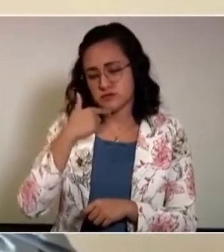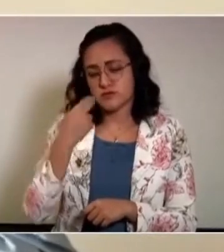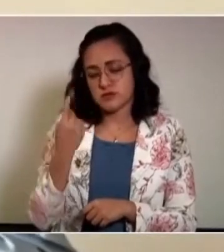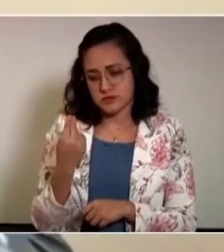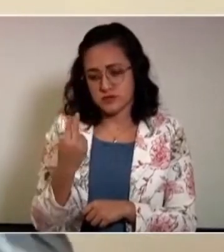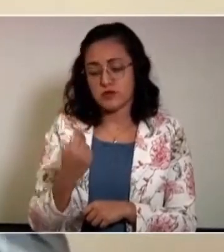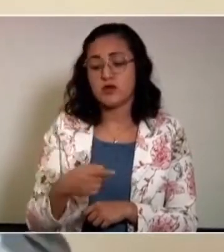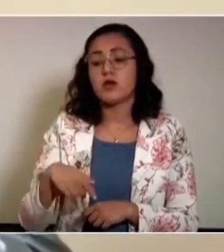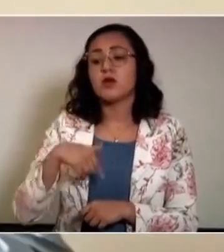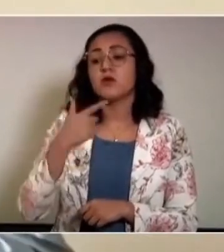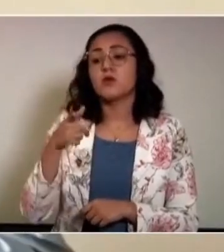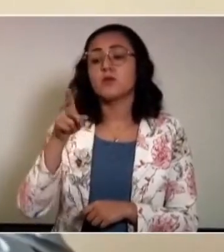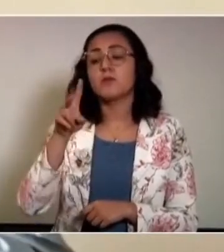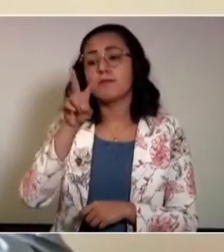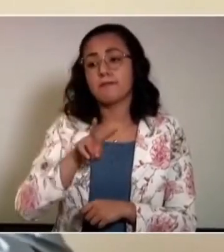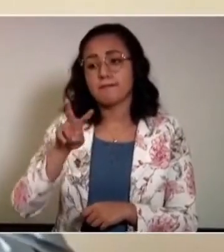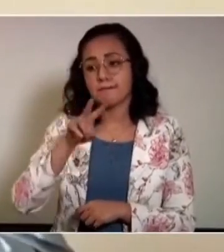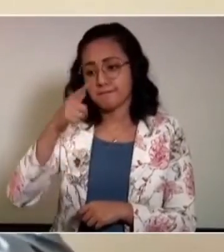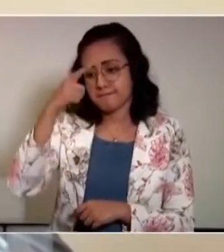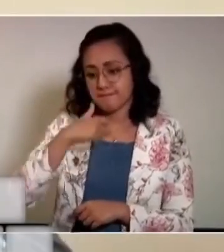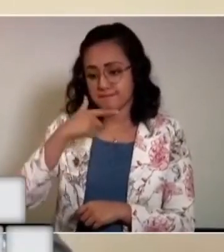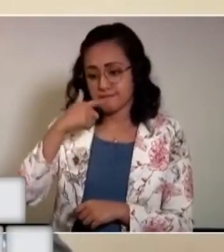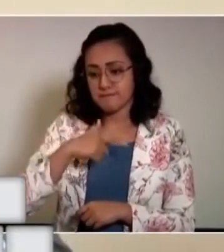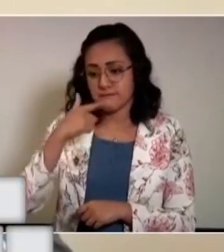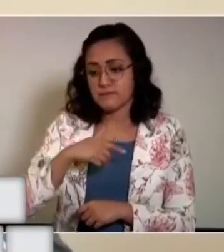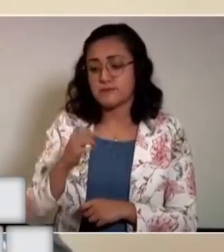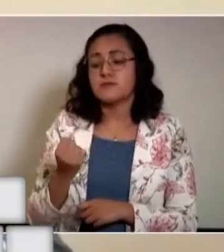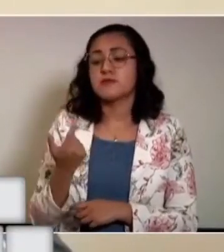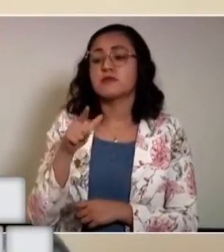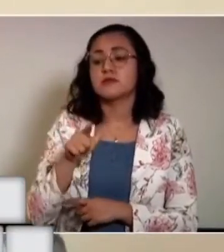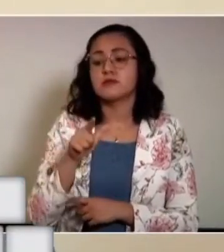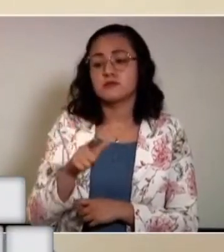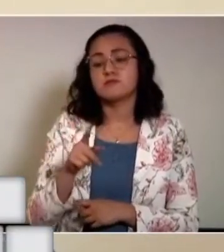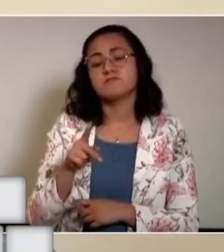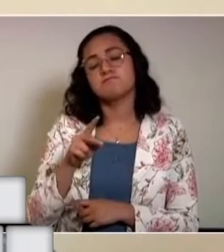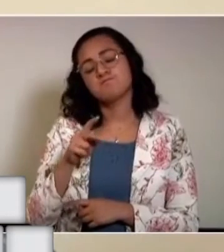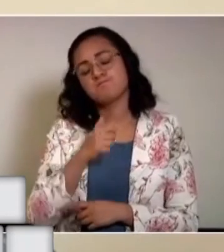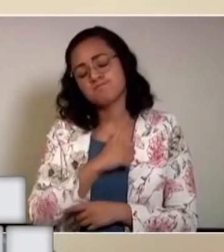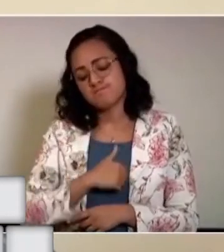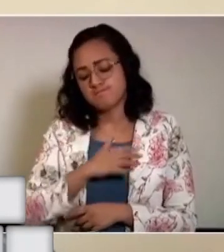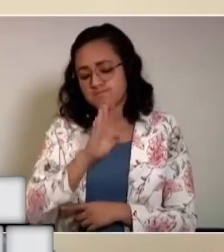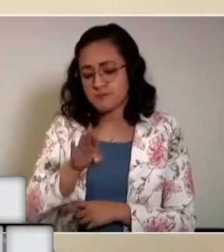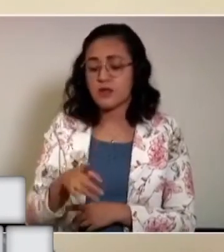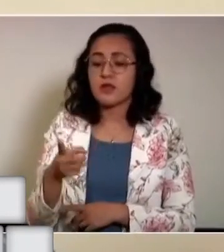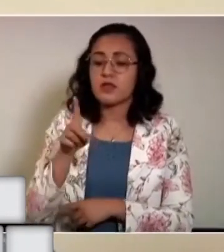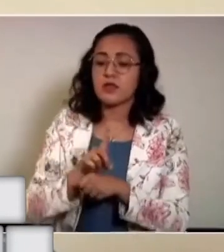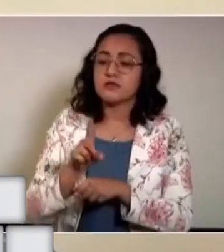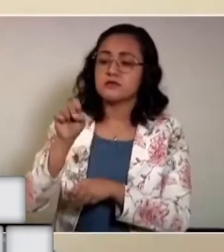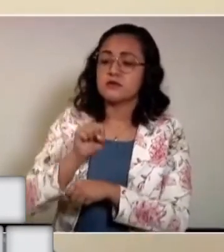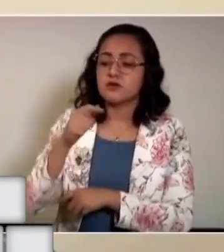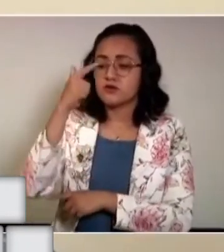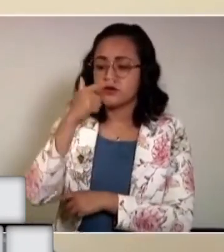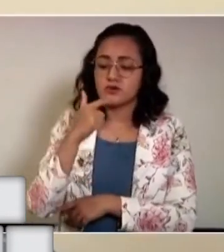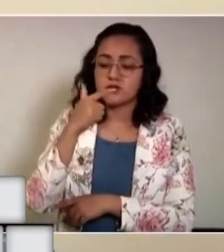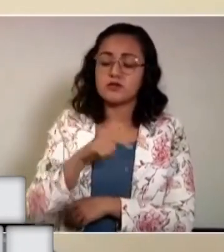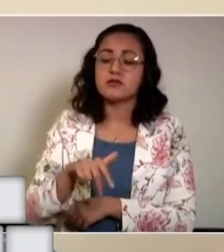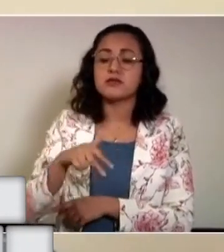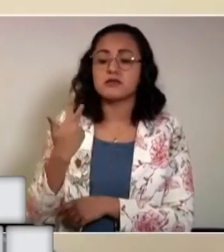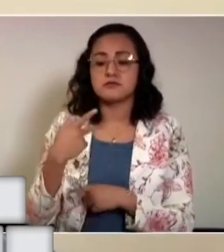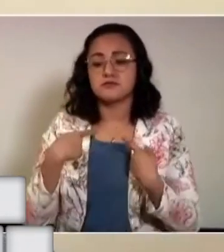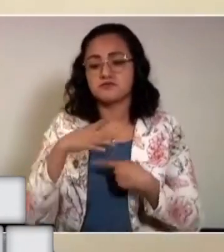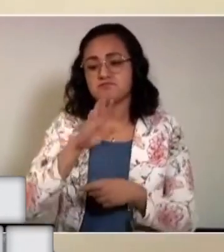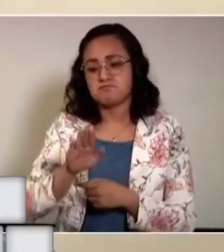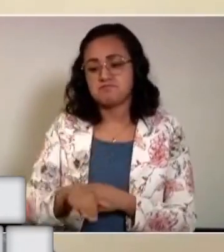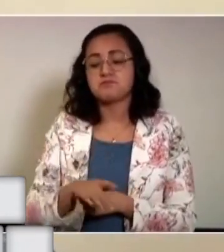25 a corte del viernes por la noche de 17 lamentables defunciones a corte del sábado por la noche 13